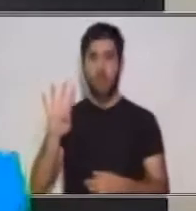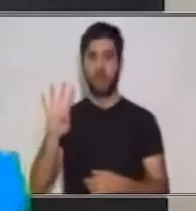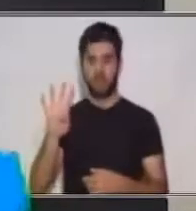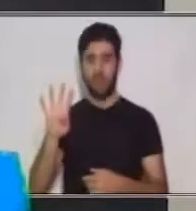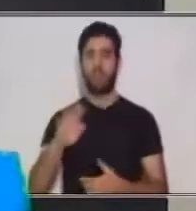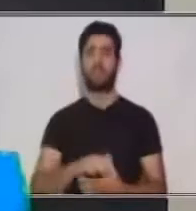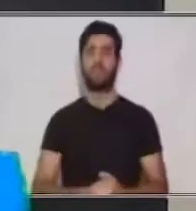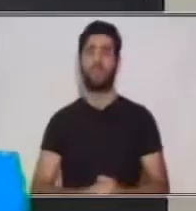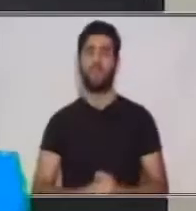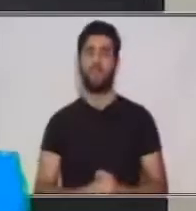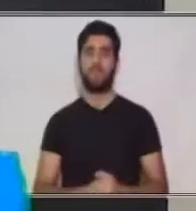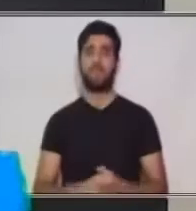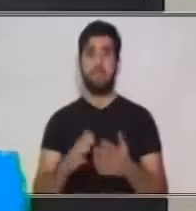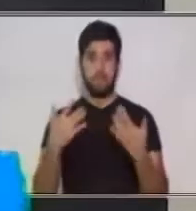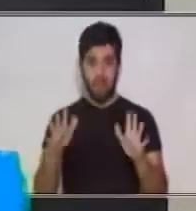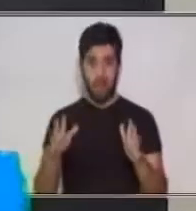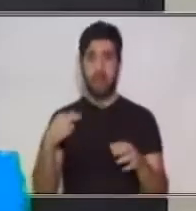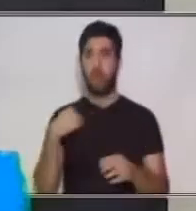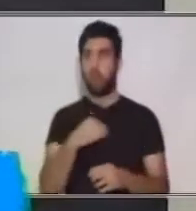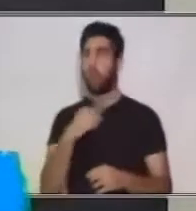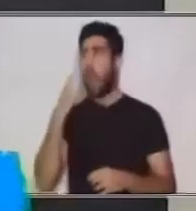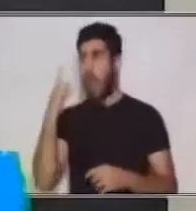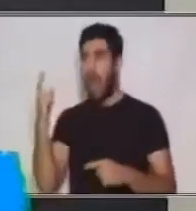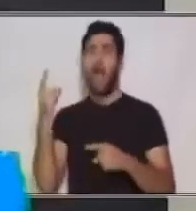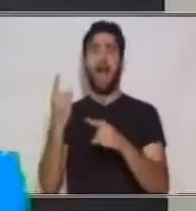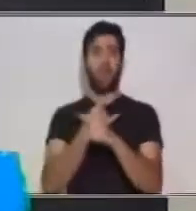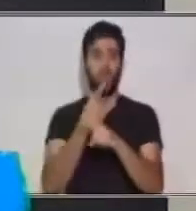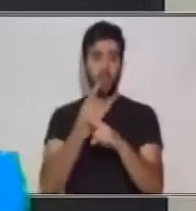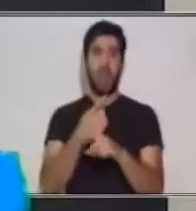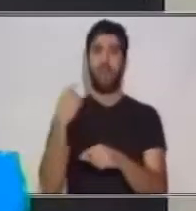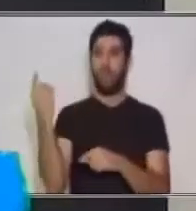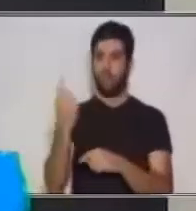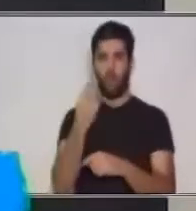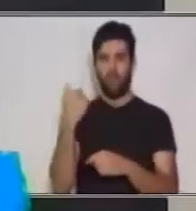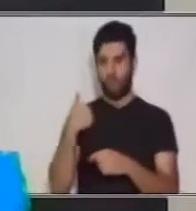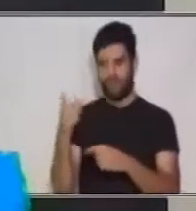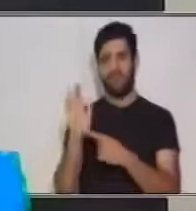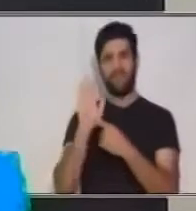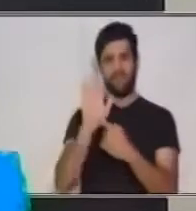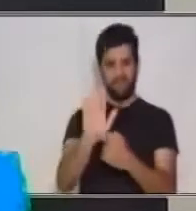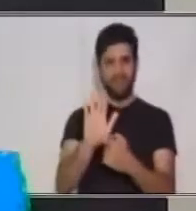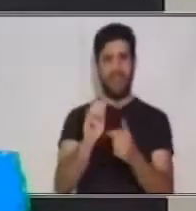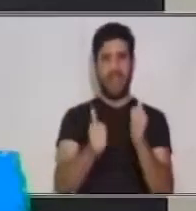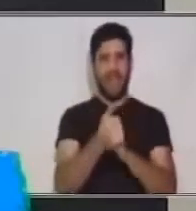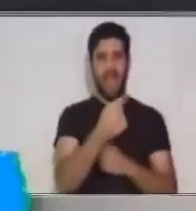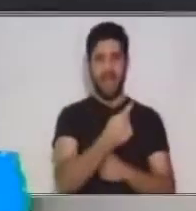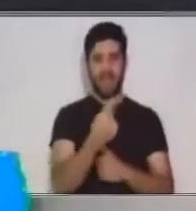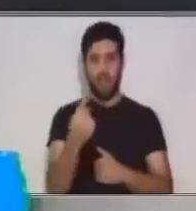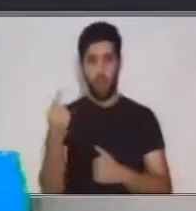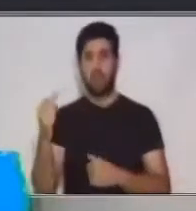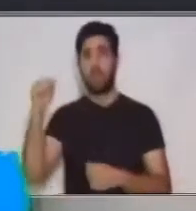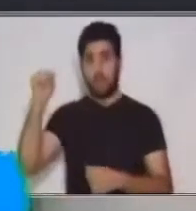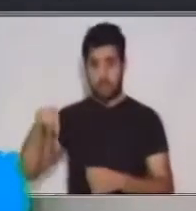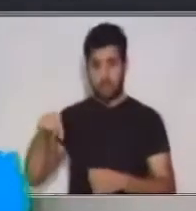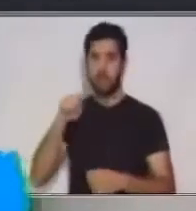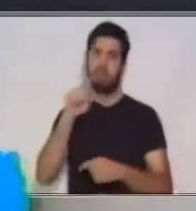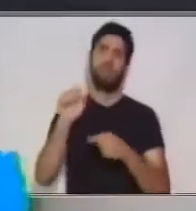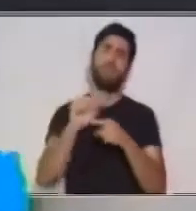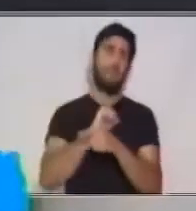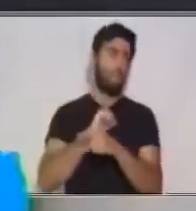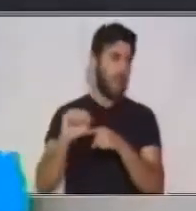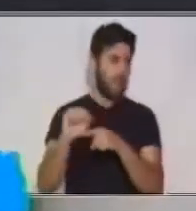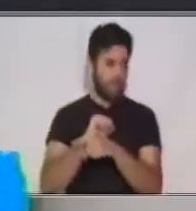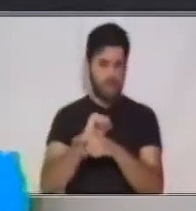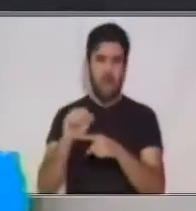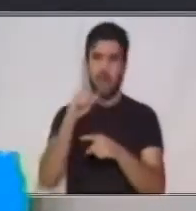4 unidades. Y nuevamente estamos utilizando todos los postulados que hemos estado mencionando. Esto es de bastante práctica y